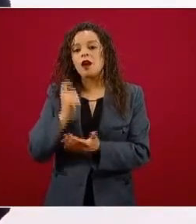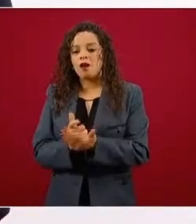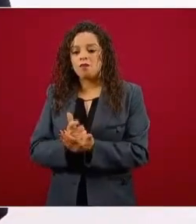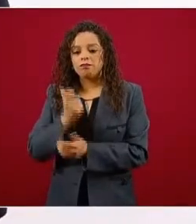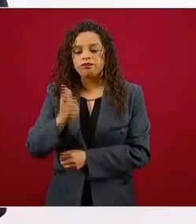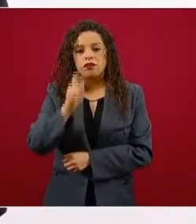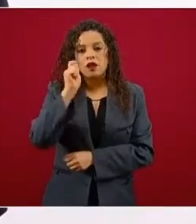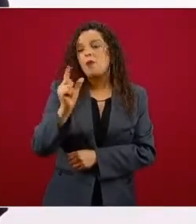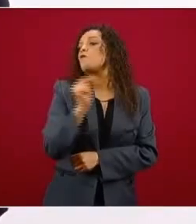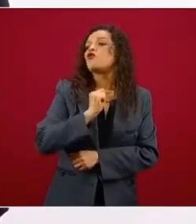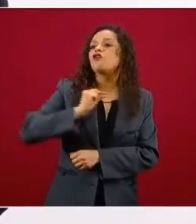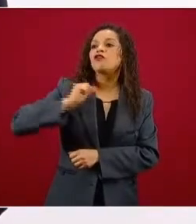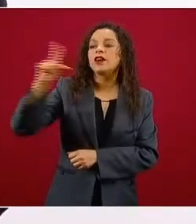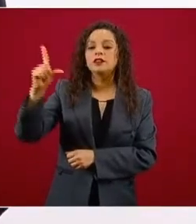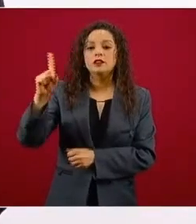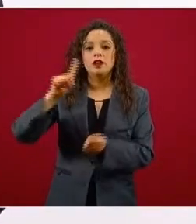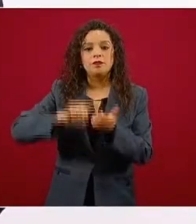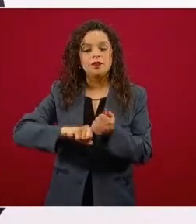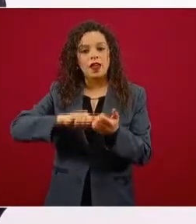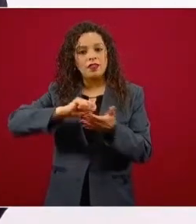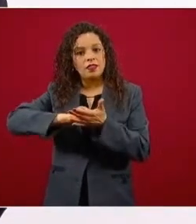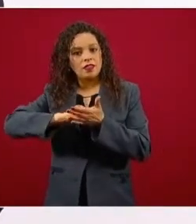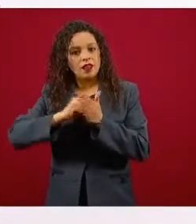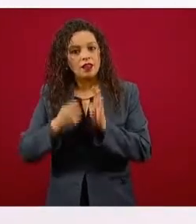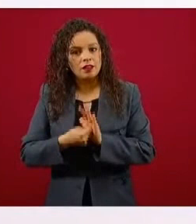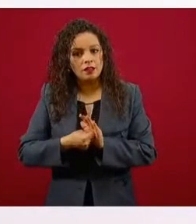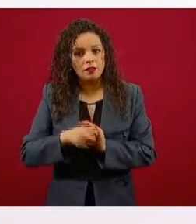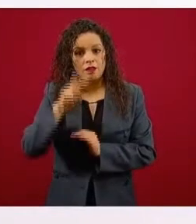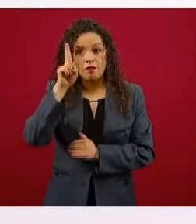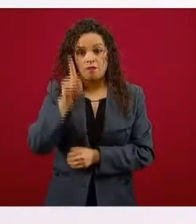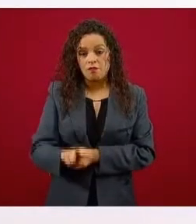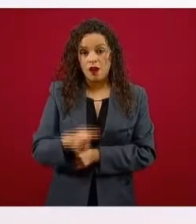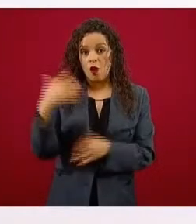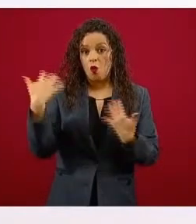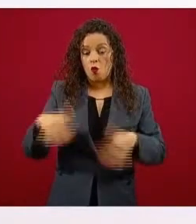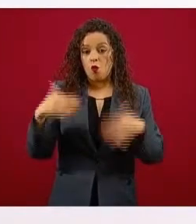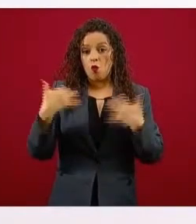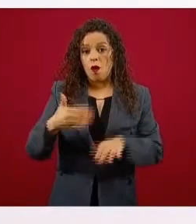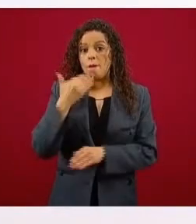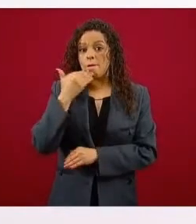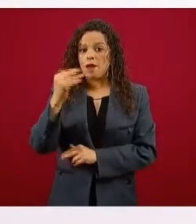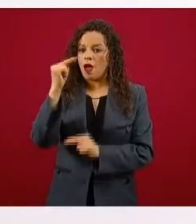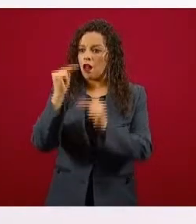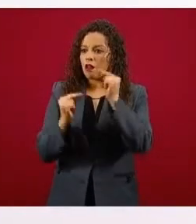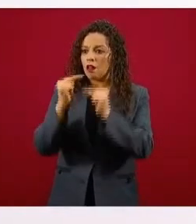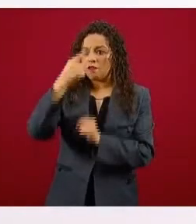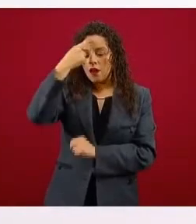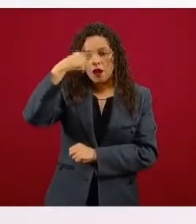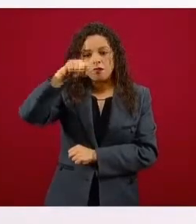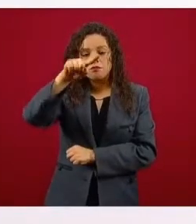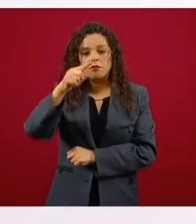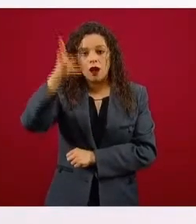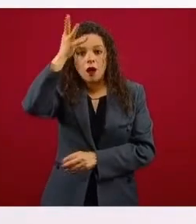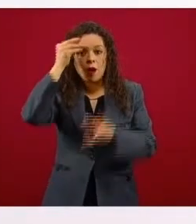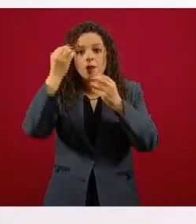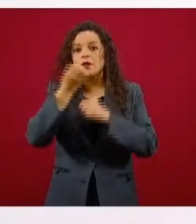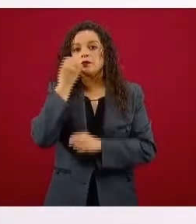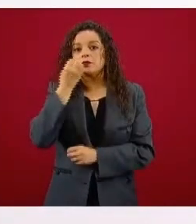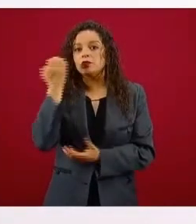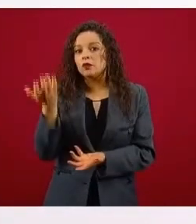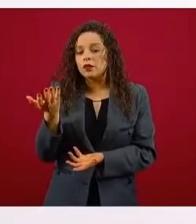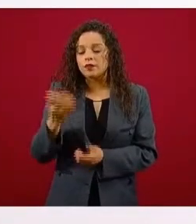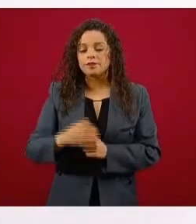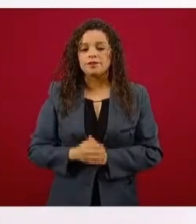y profesionales con altos niveles académicos. Ello además de la generación de